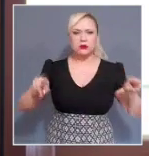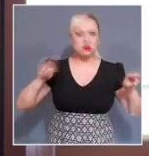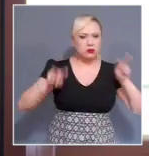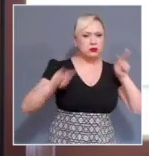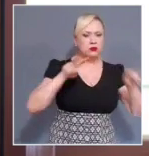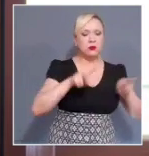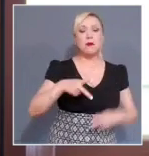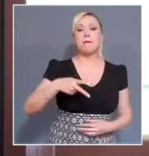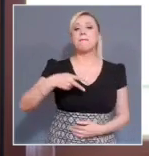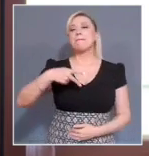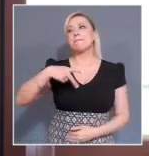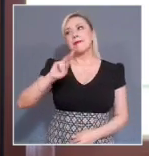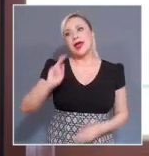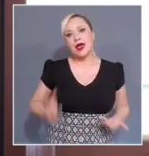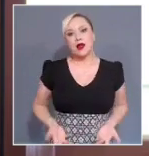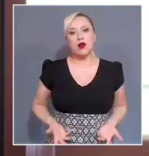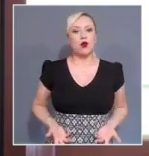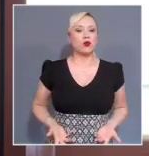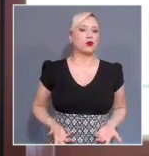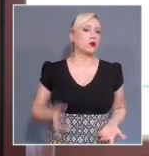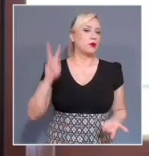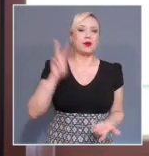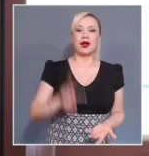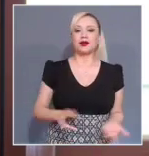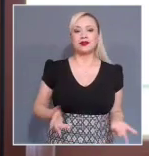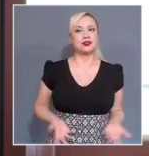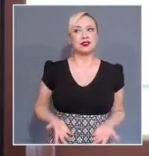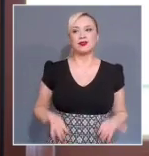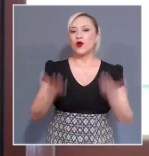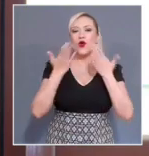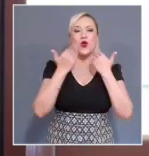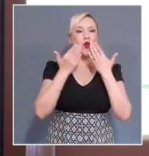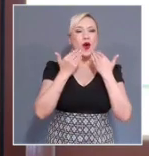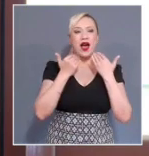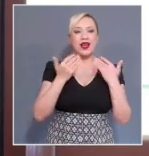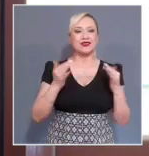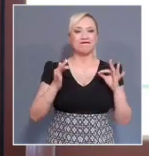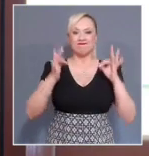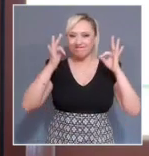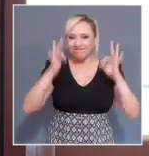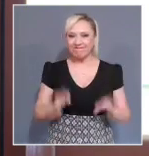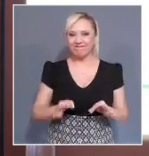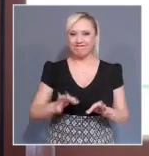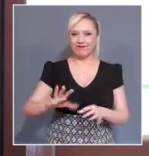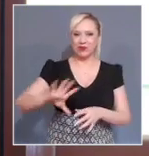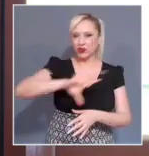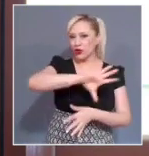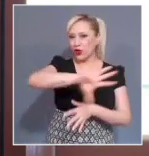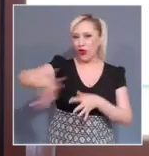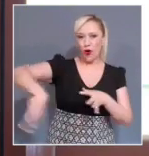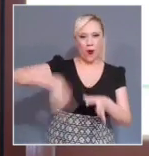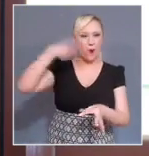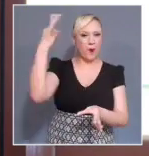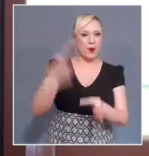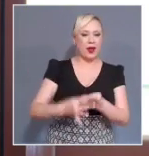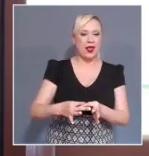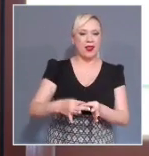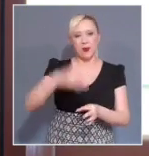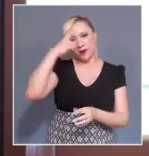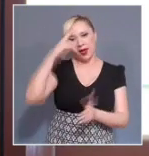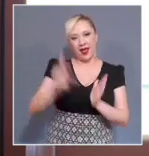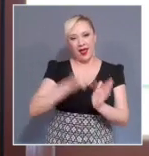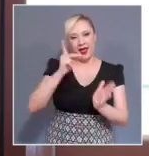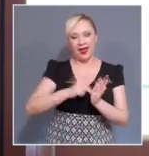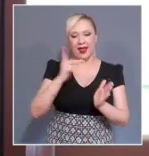nunca tenemos, digamos, los espacios suficientes para que el tribunal profundice